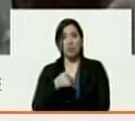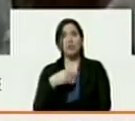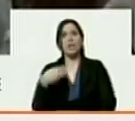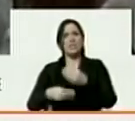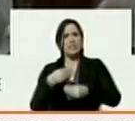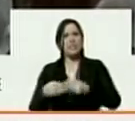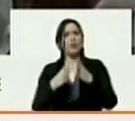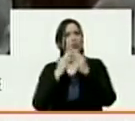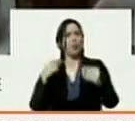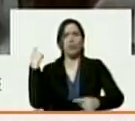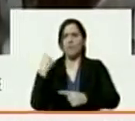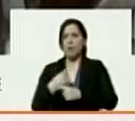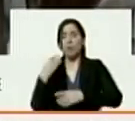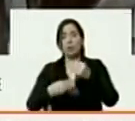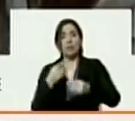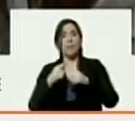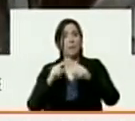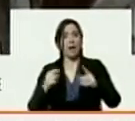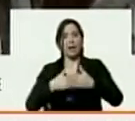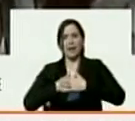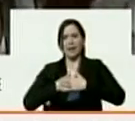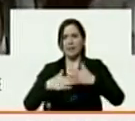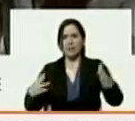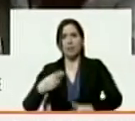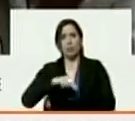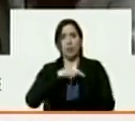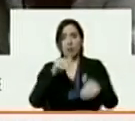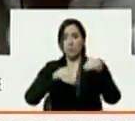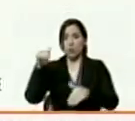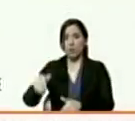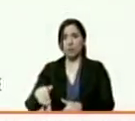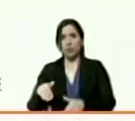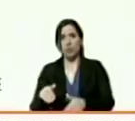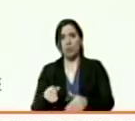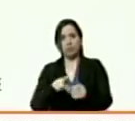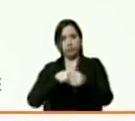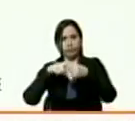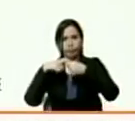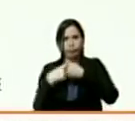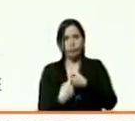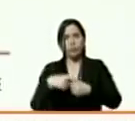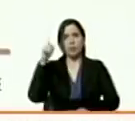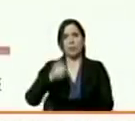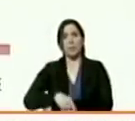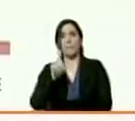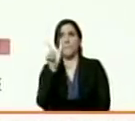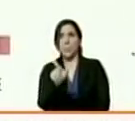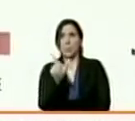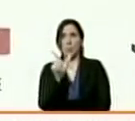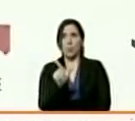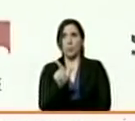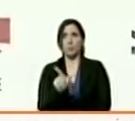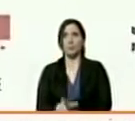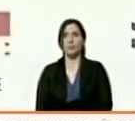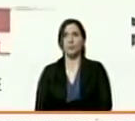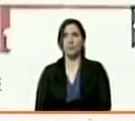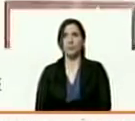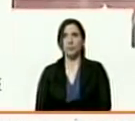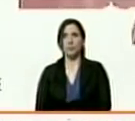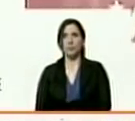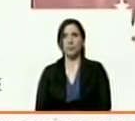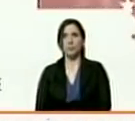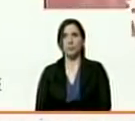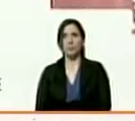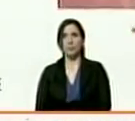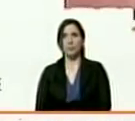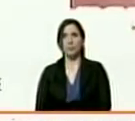hacer para garantizar nuestra votación, la votación del Gran Pueblo Patriótico, la votación del Partido Socialista Unido de Venezuela.